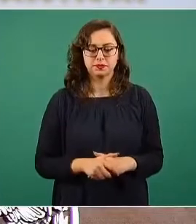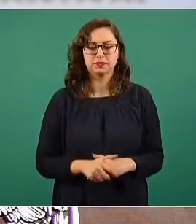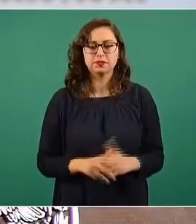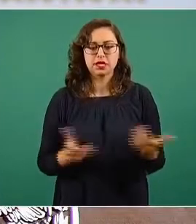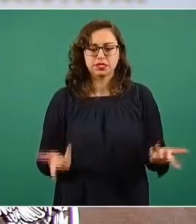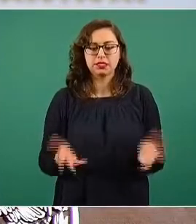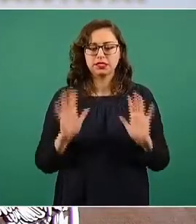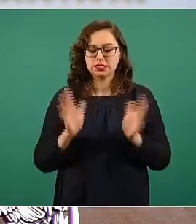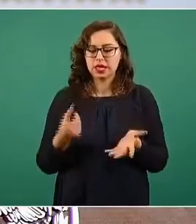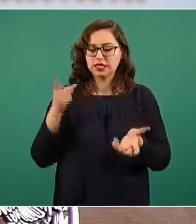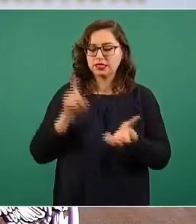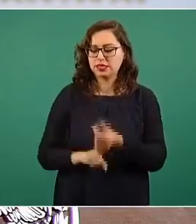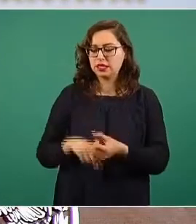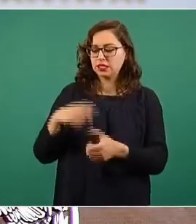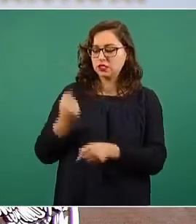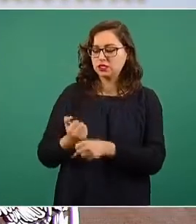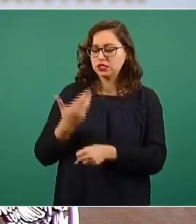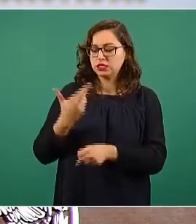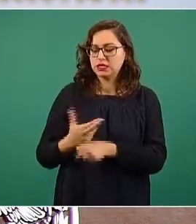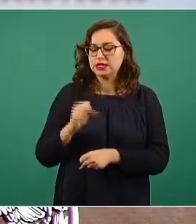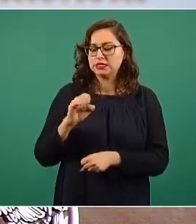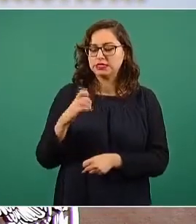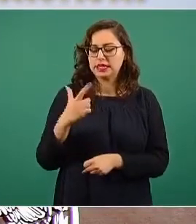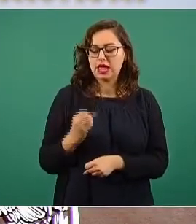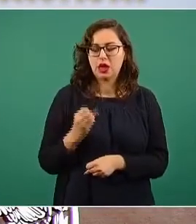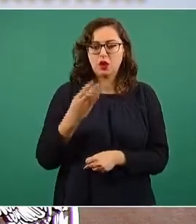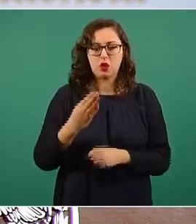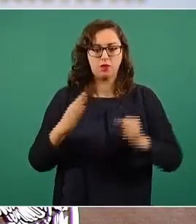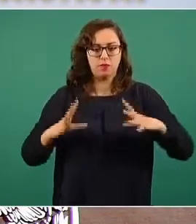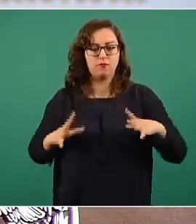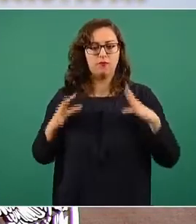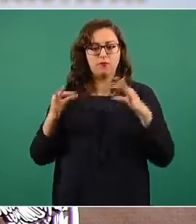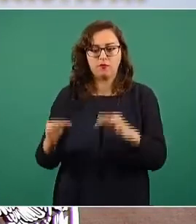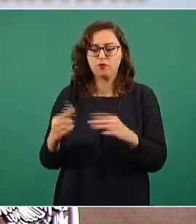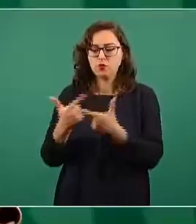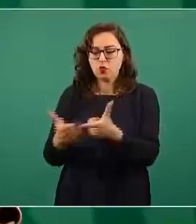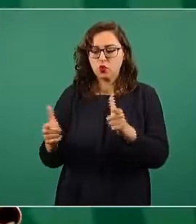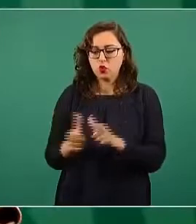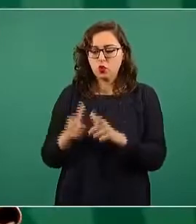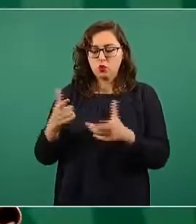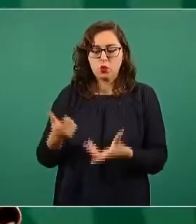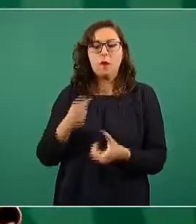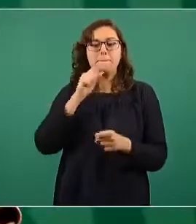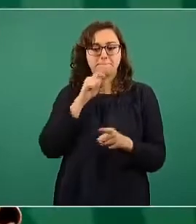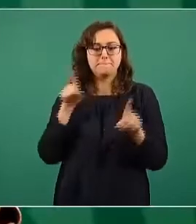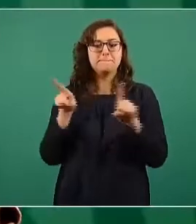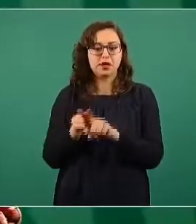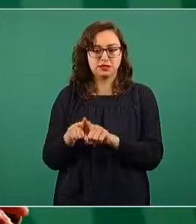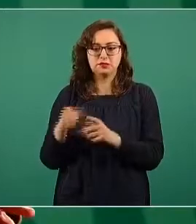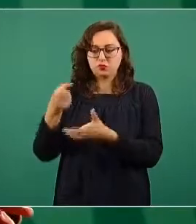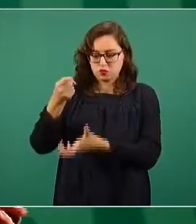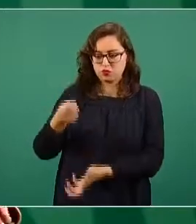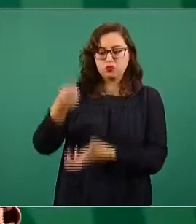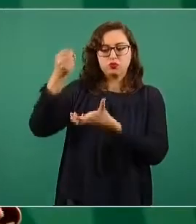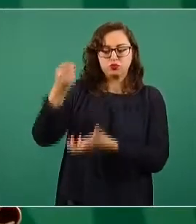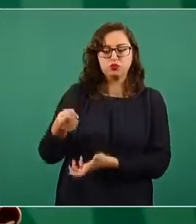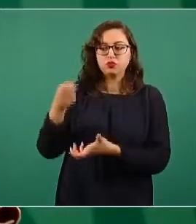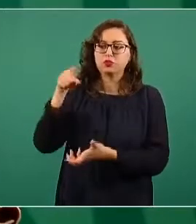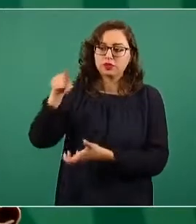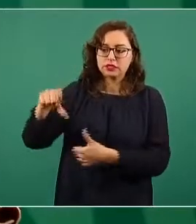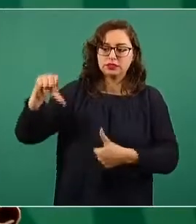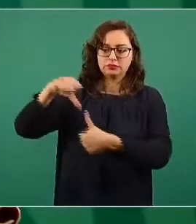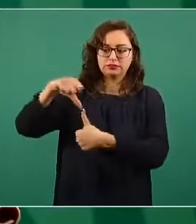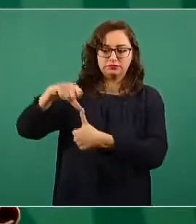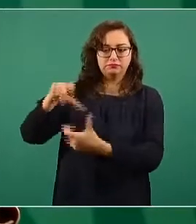en la Secretaría de Relaciones Exteriores para poder destinar estos recursos también a Centroamérica, porque